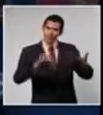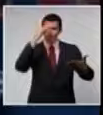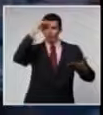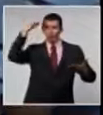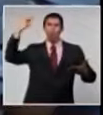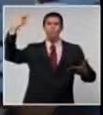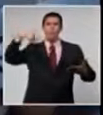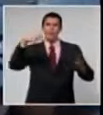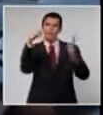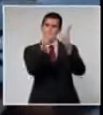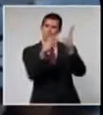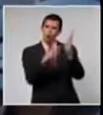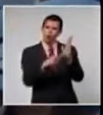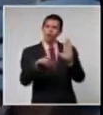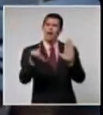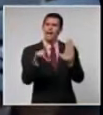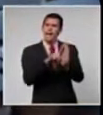ese país.